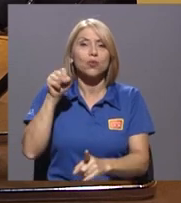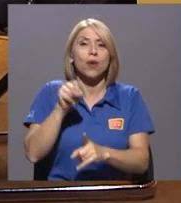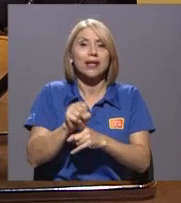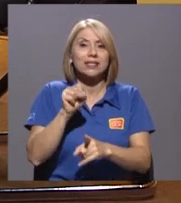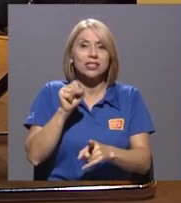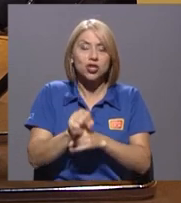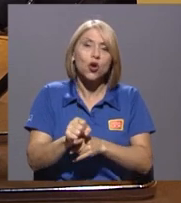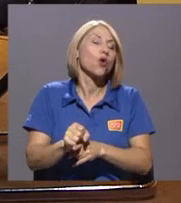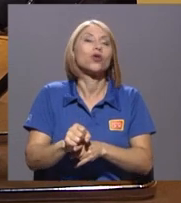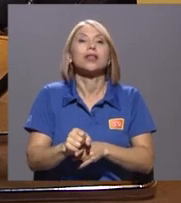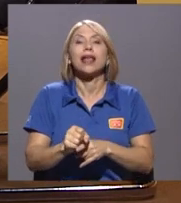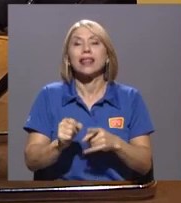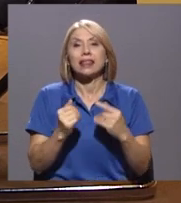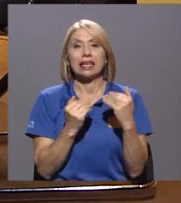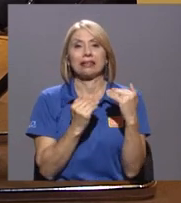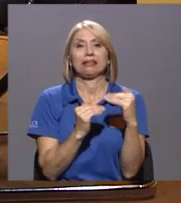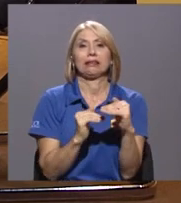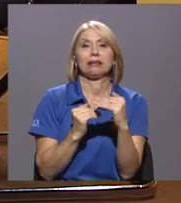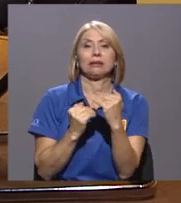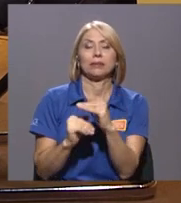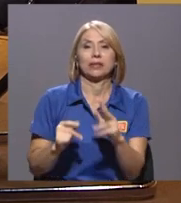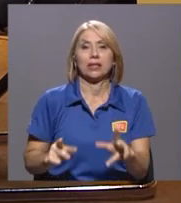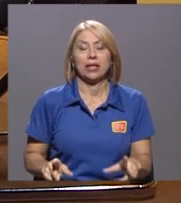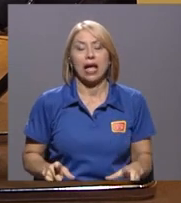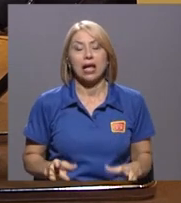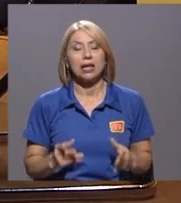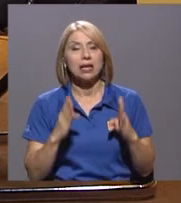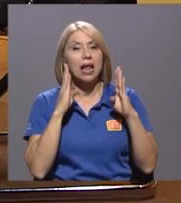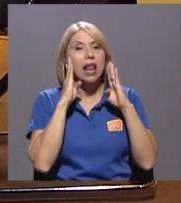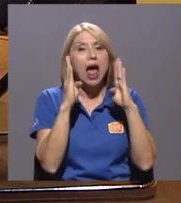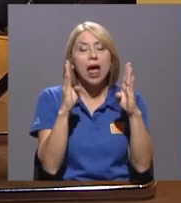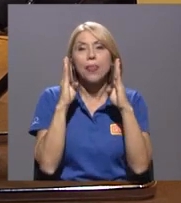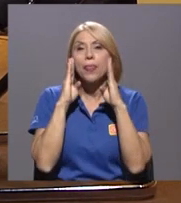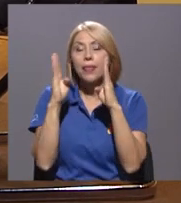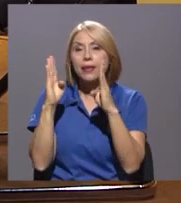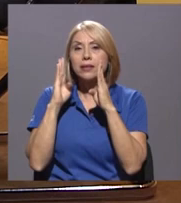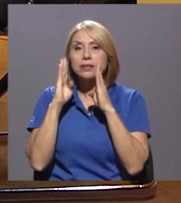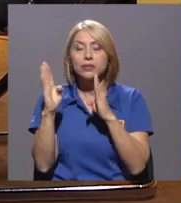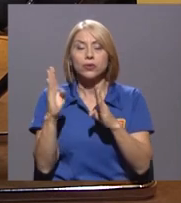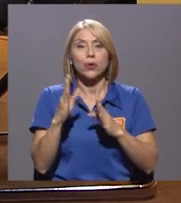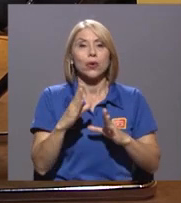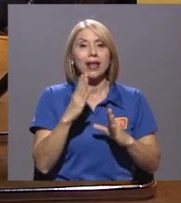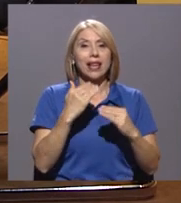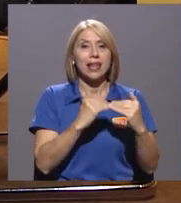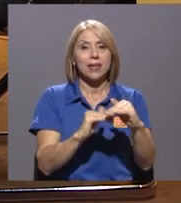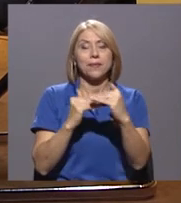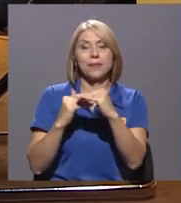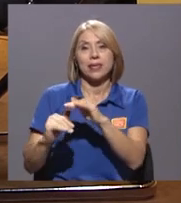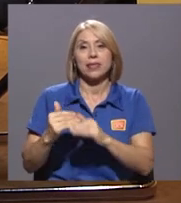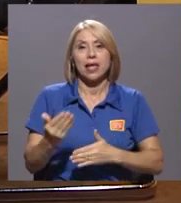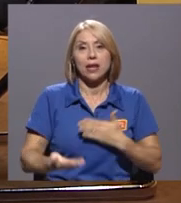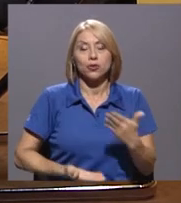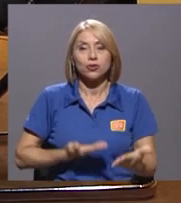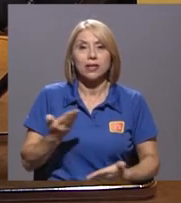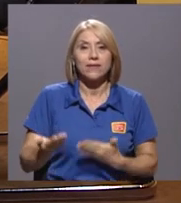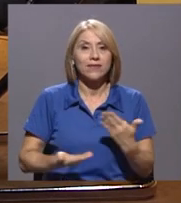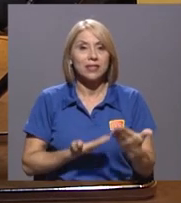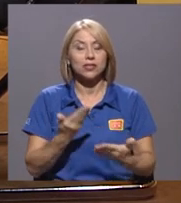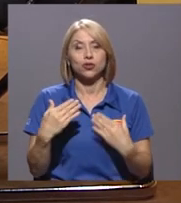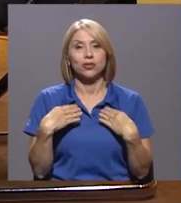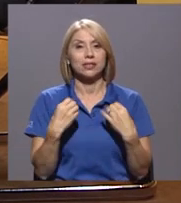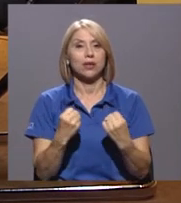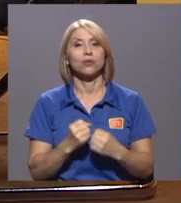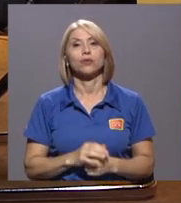contracción dramática de las coberturas y de los servicios en este caso de